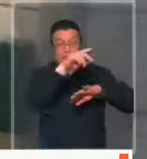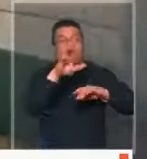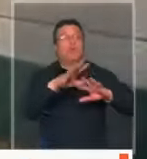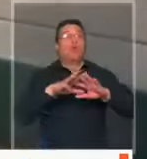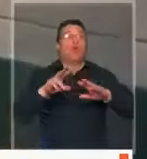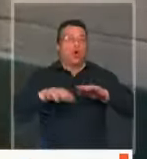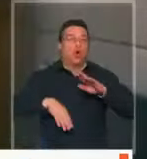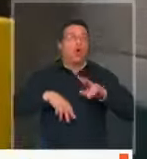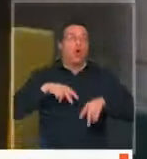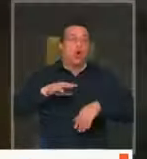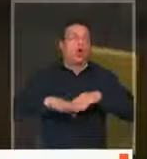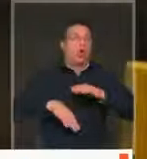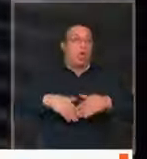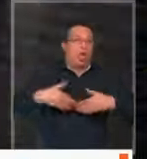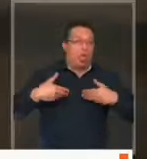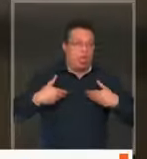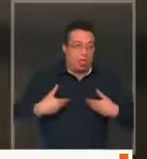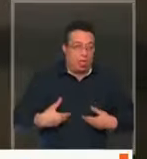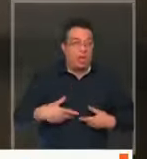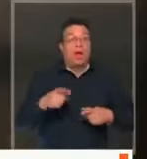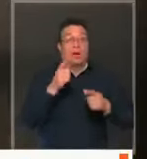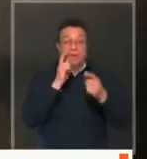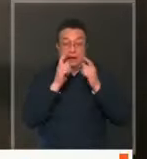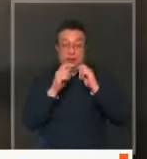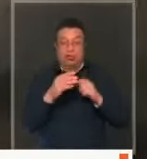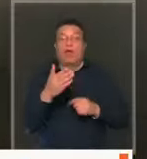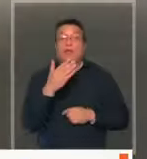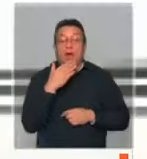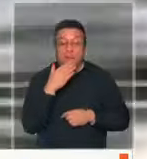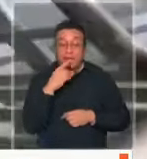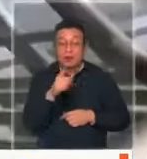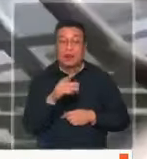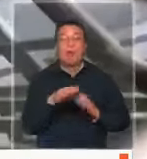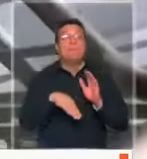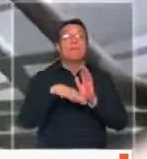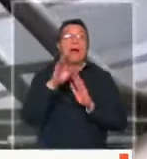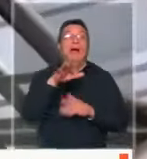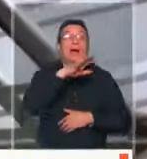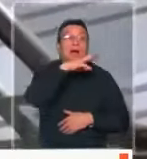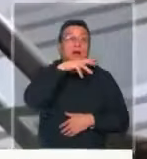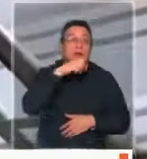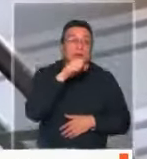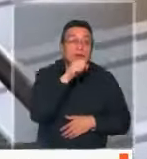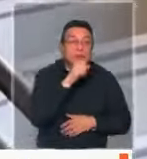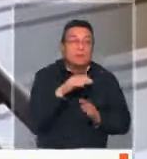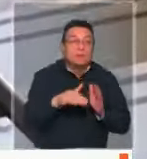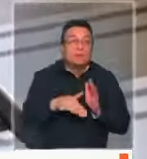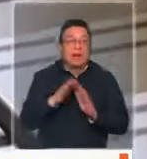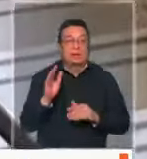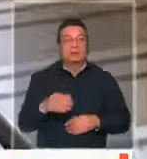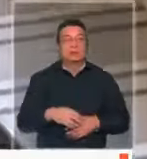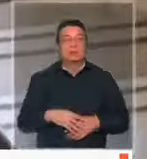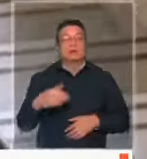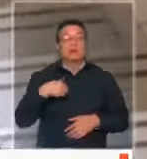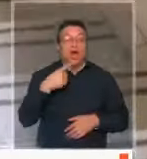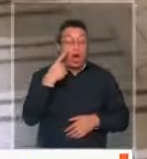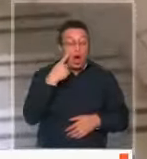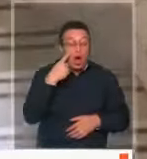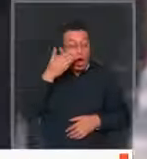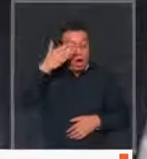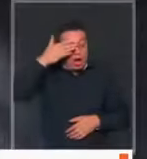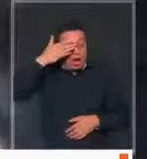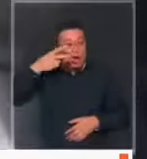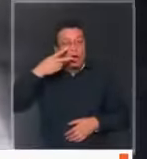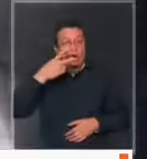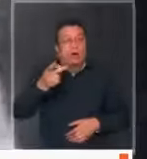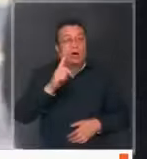peldaños. Y junto con ellos, varios riesgos asociados, sobre todo para los adultos mayores. Si con este ojito yo no veo. Y